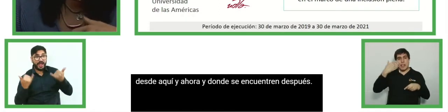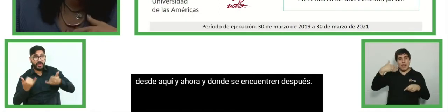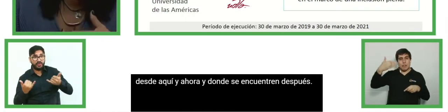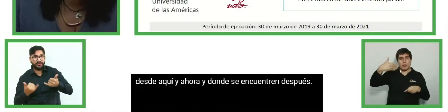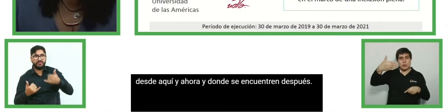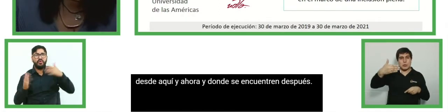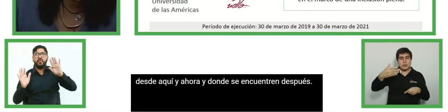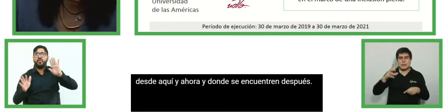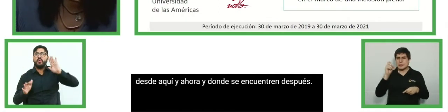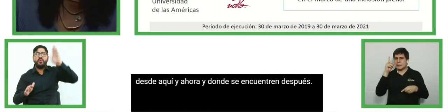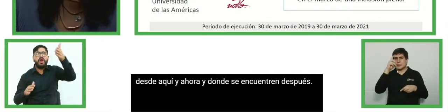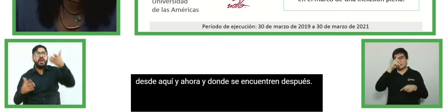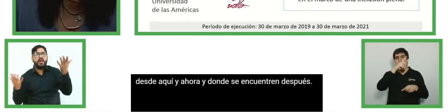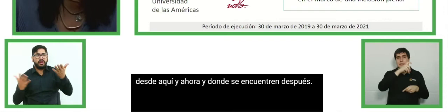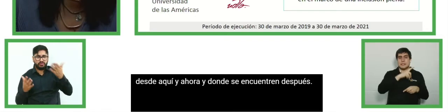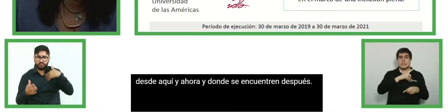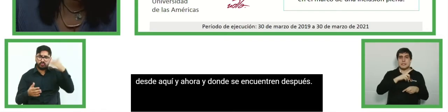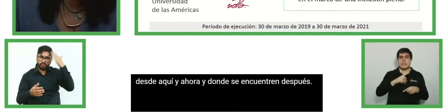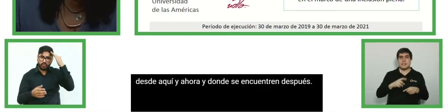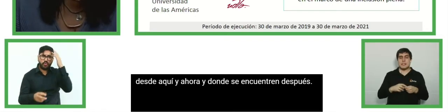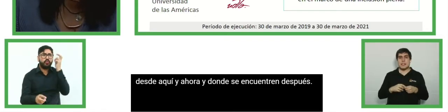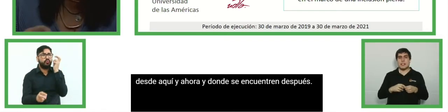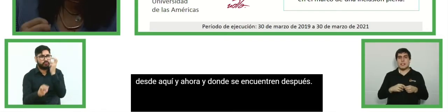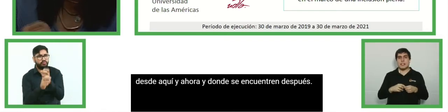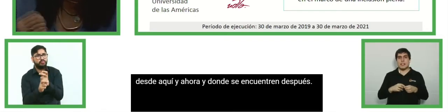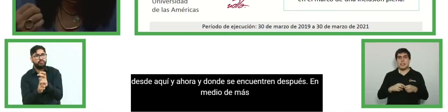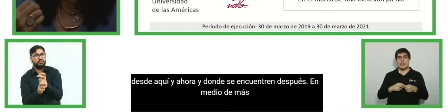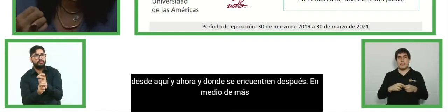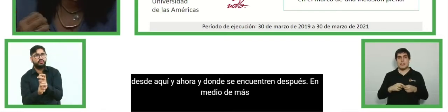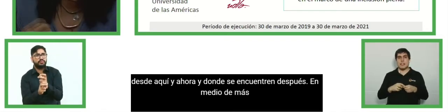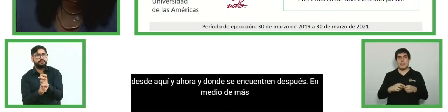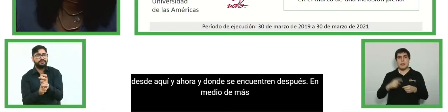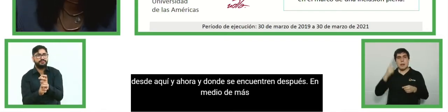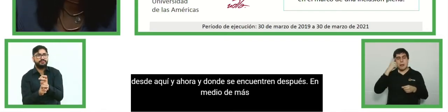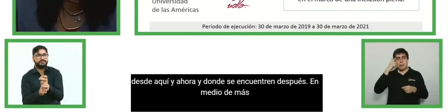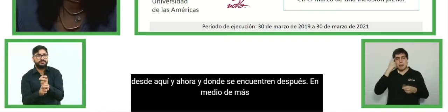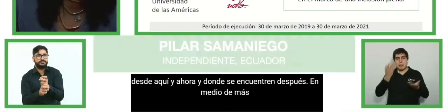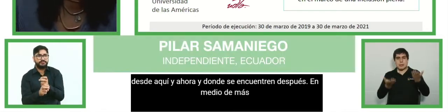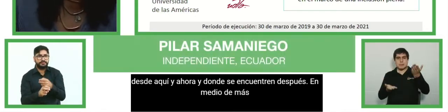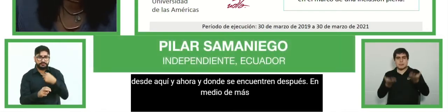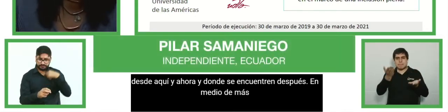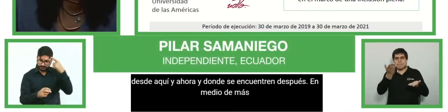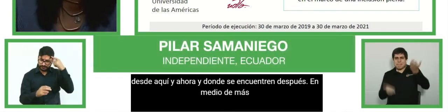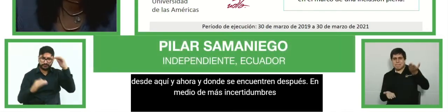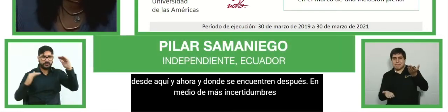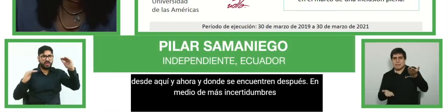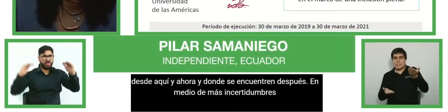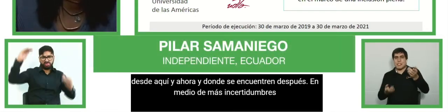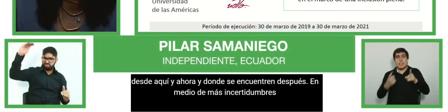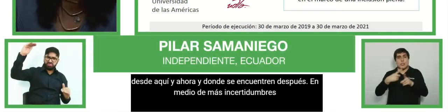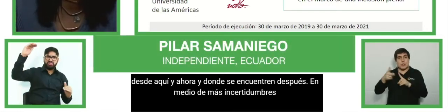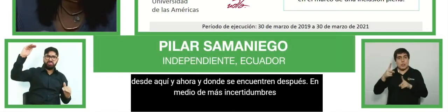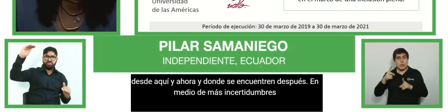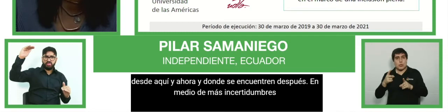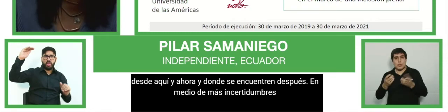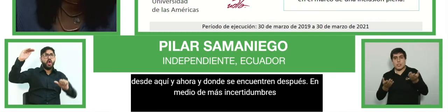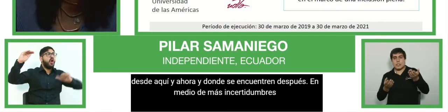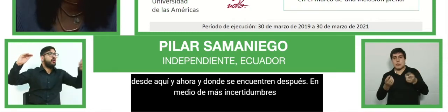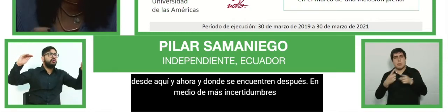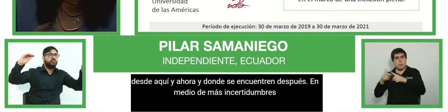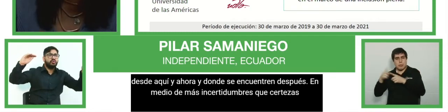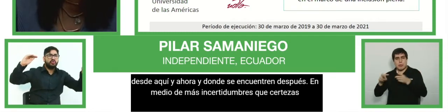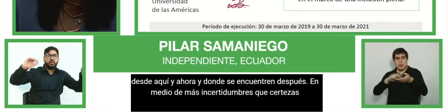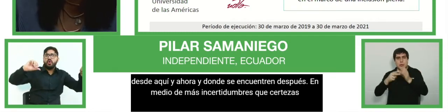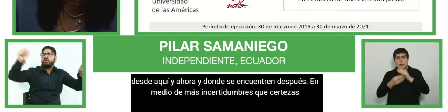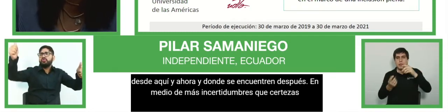educación se amplía enormemente. Mientras se desnudan asimetrías crónicas y emergen nuevas